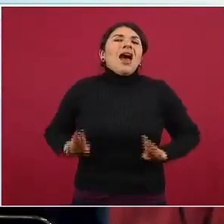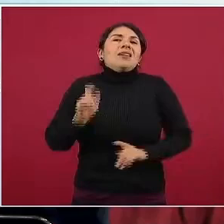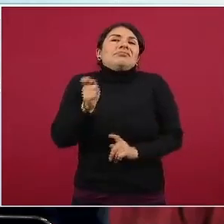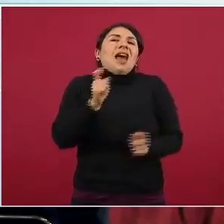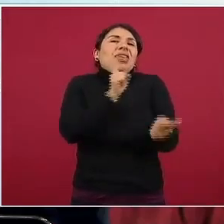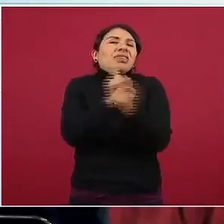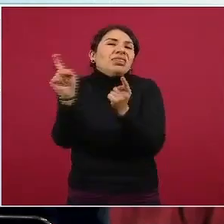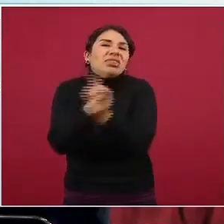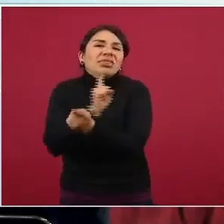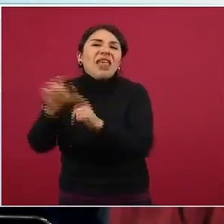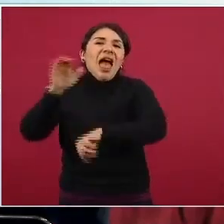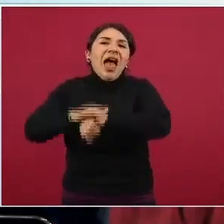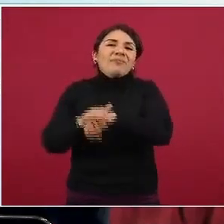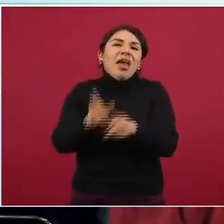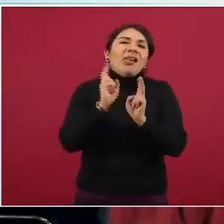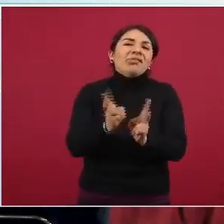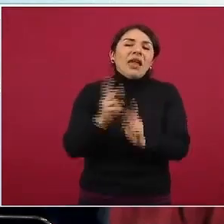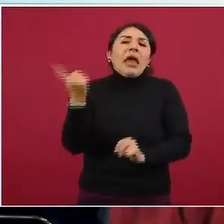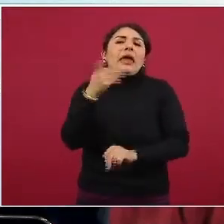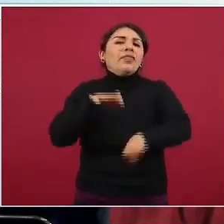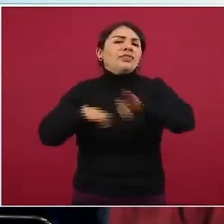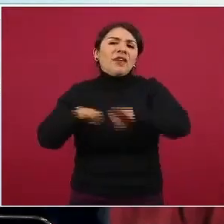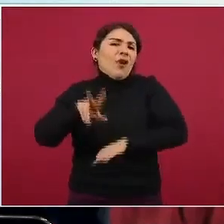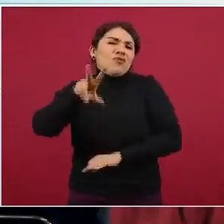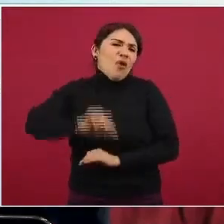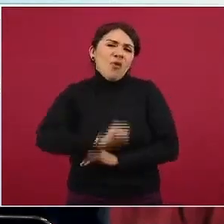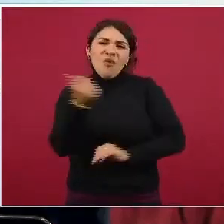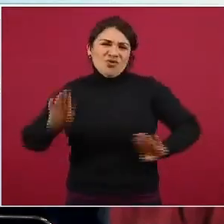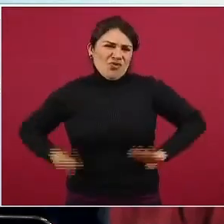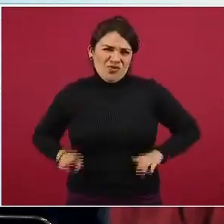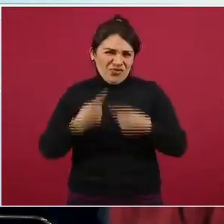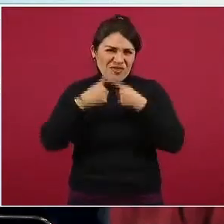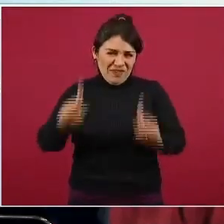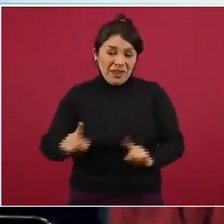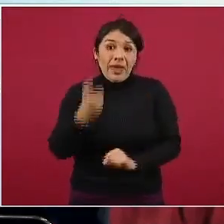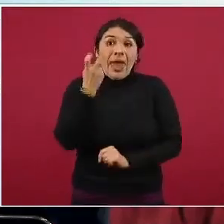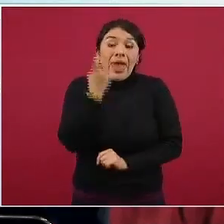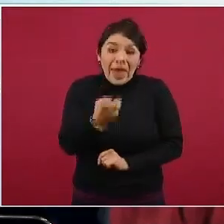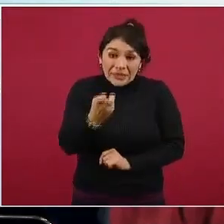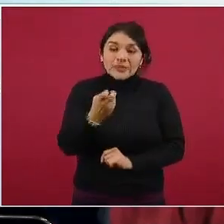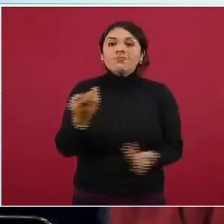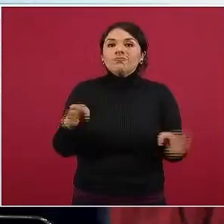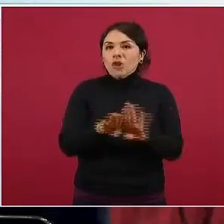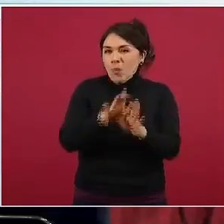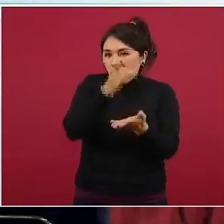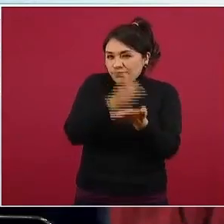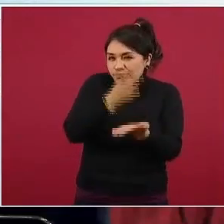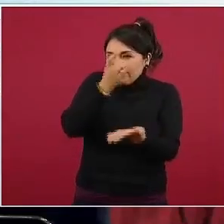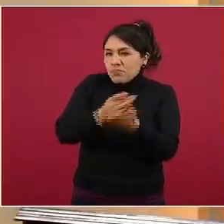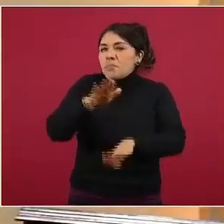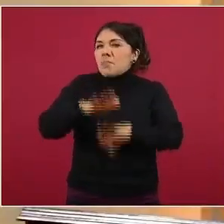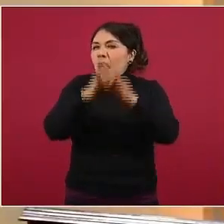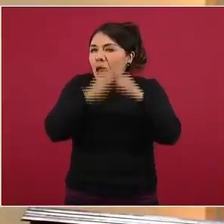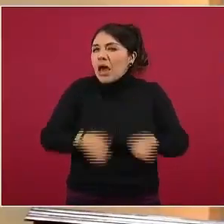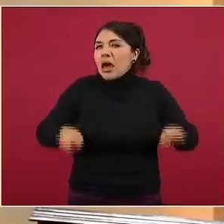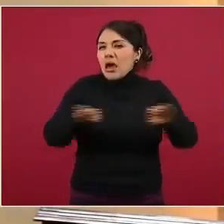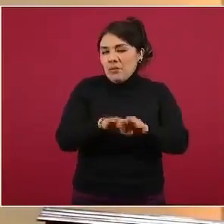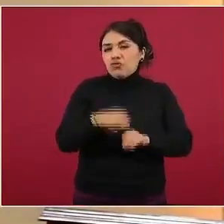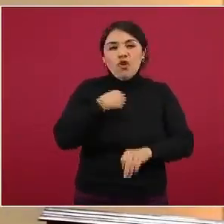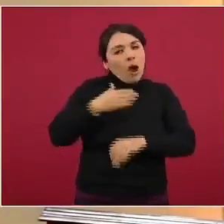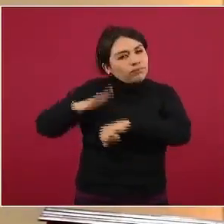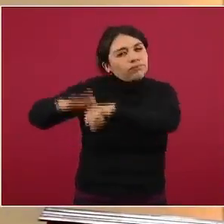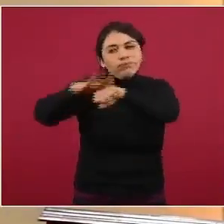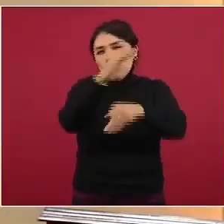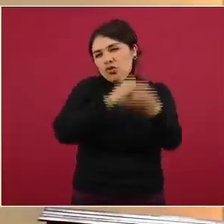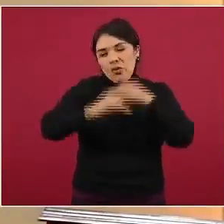social que por un carácter laboral. Entonces, en este sentido, el poder identificar especialmente, esto va dirigido a